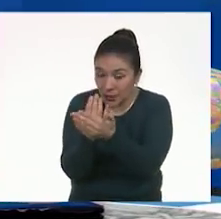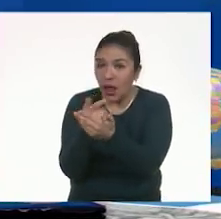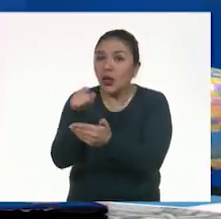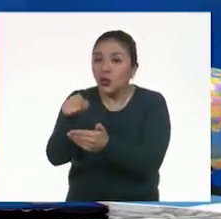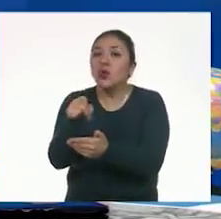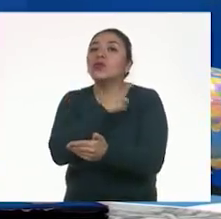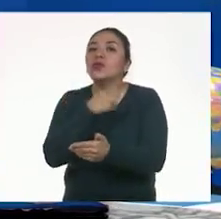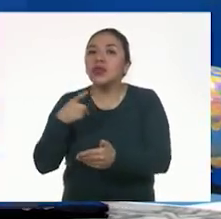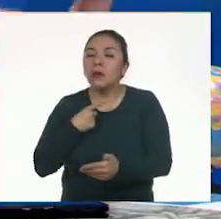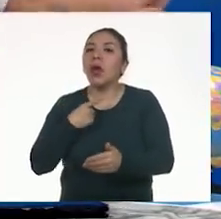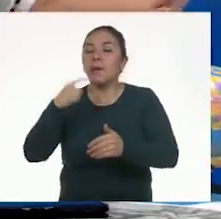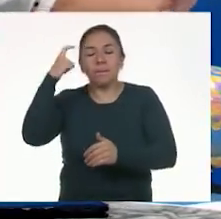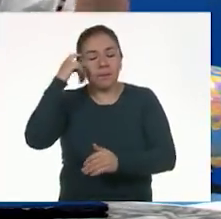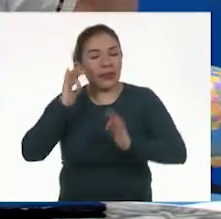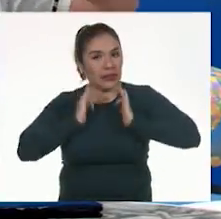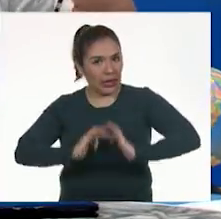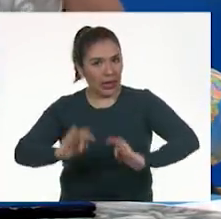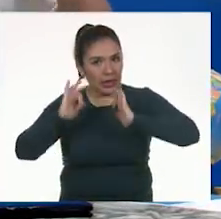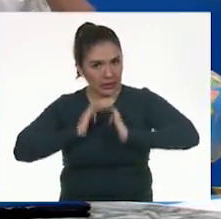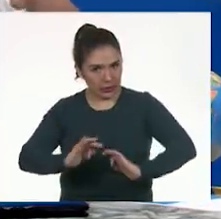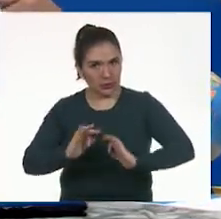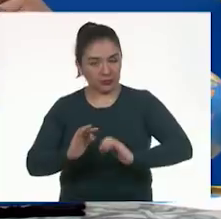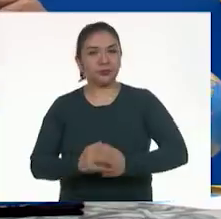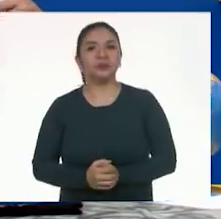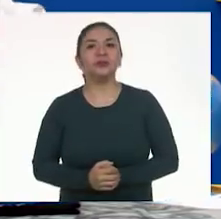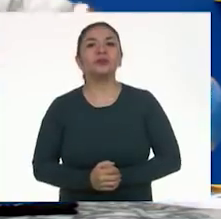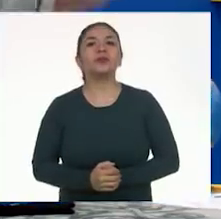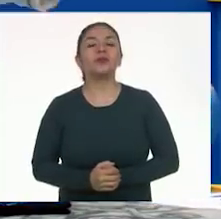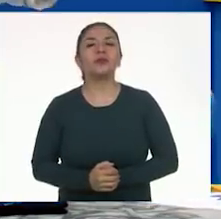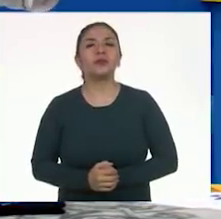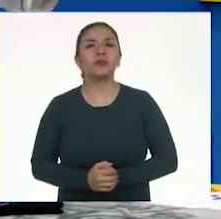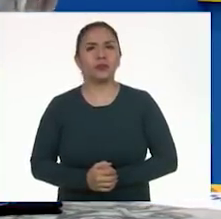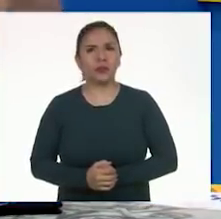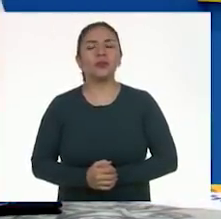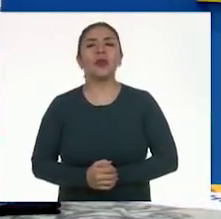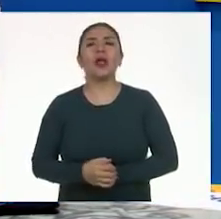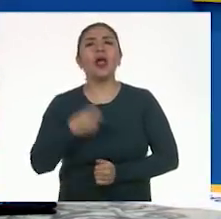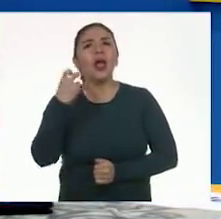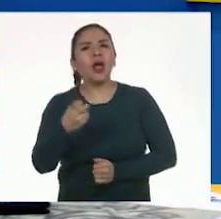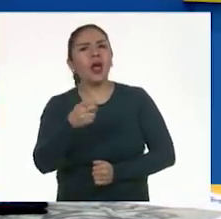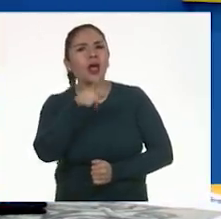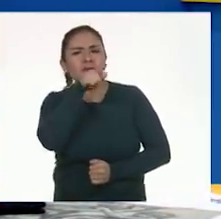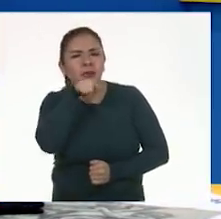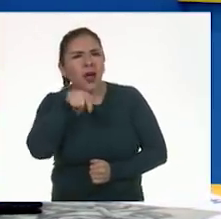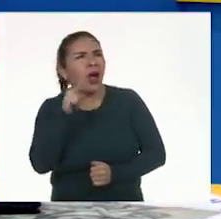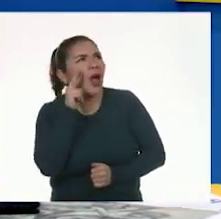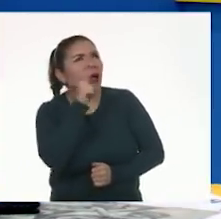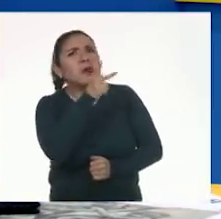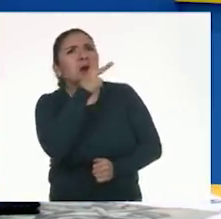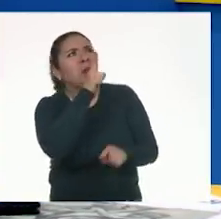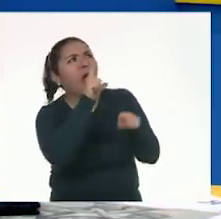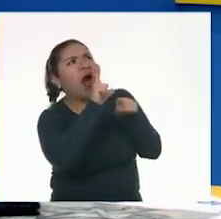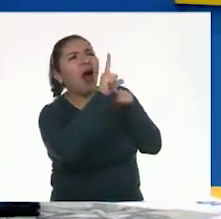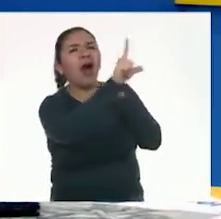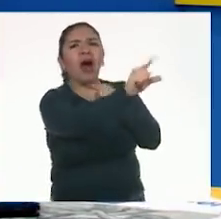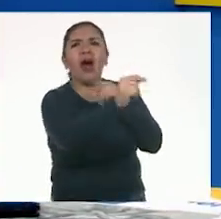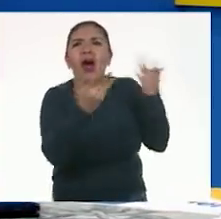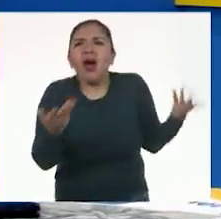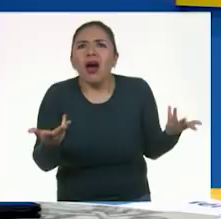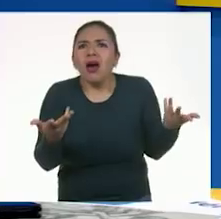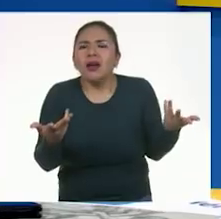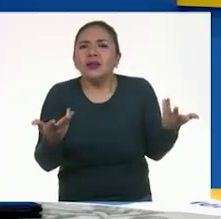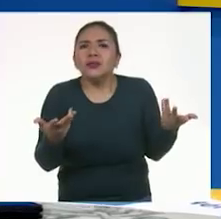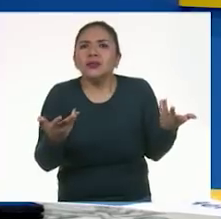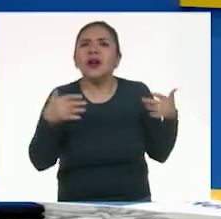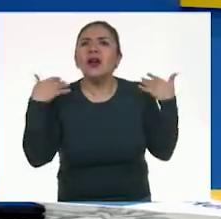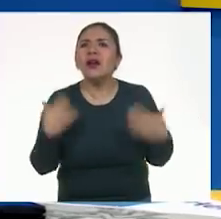procura ser juicioso. Y al verle el nido dejar, dijo el cándido polluelo, ¡ah!